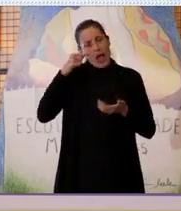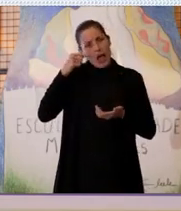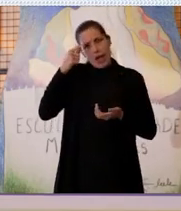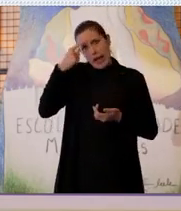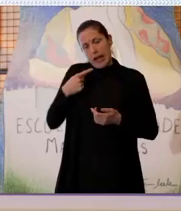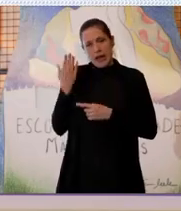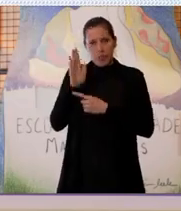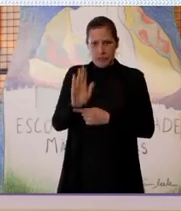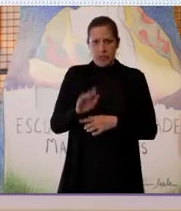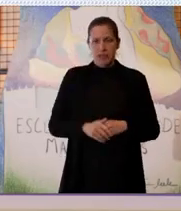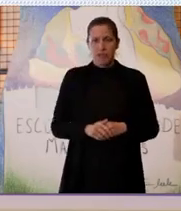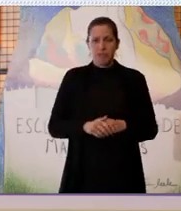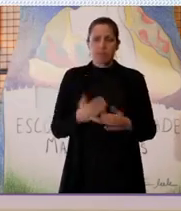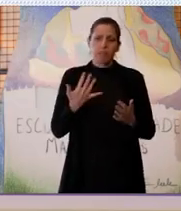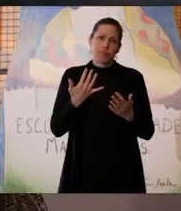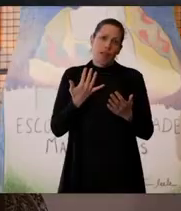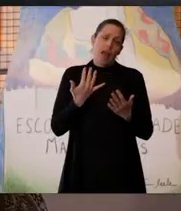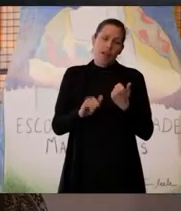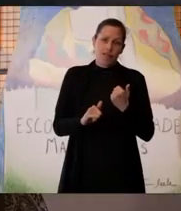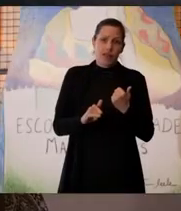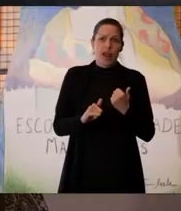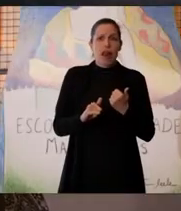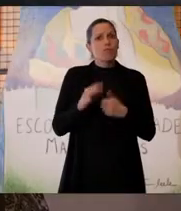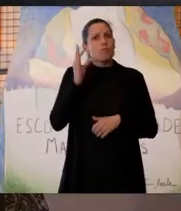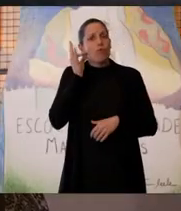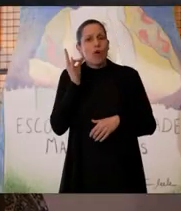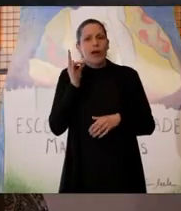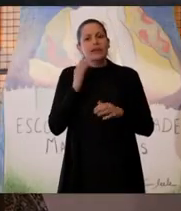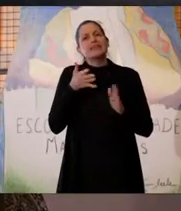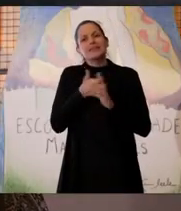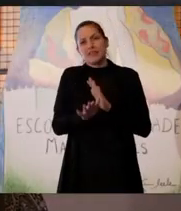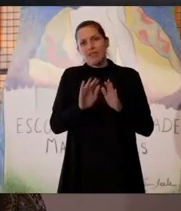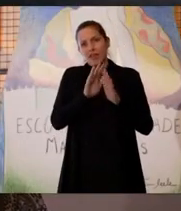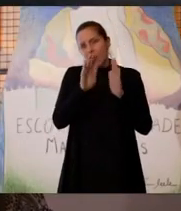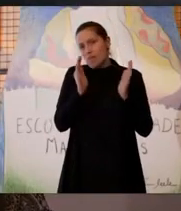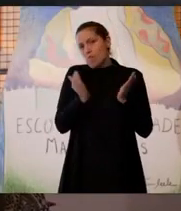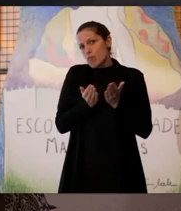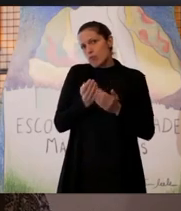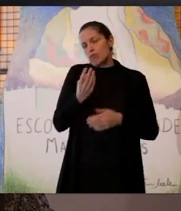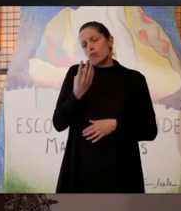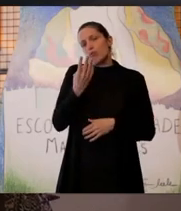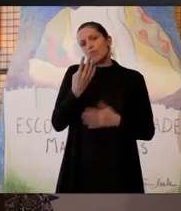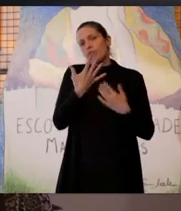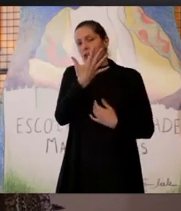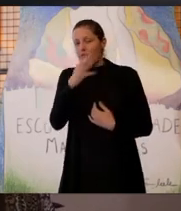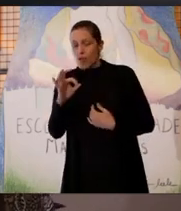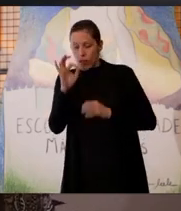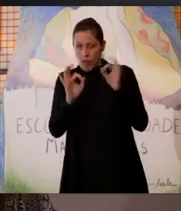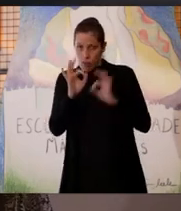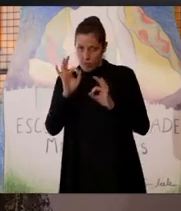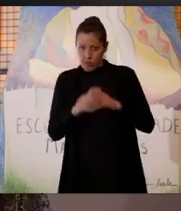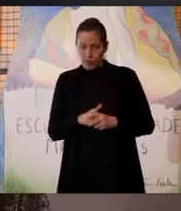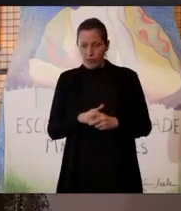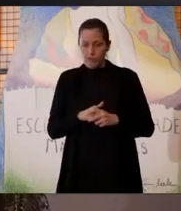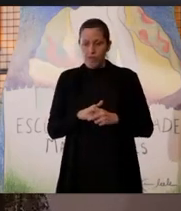de la población y así Igualmente tenemos que estar representadas en las instituciones pero es solo